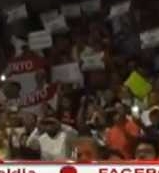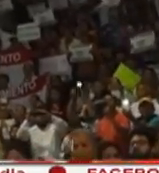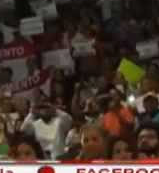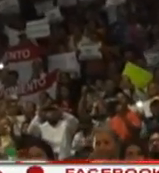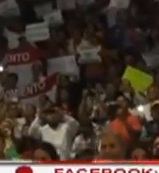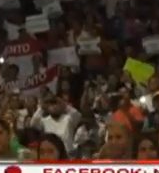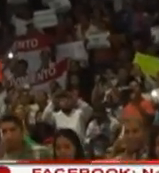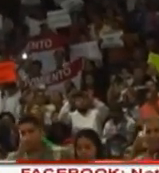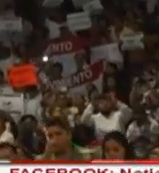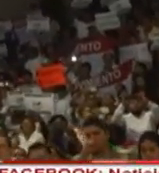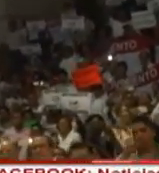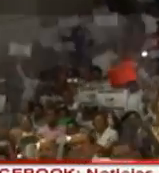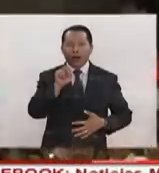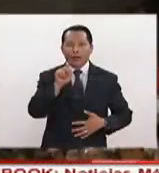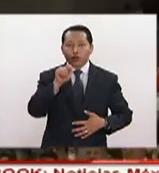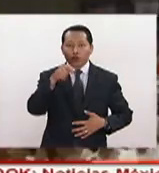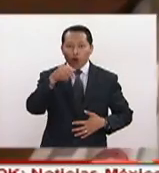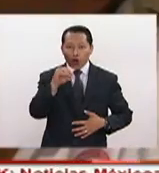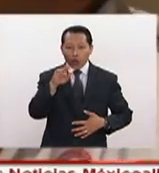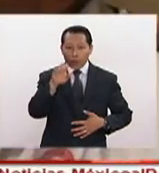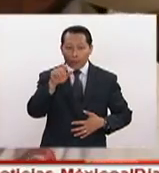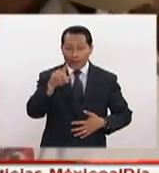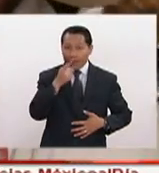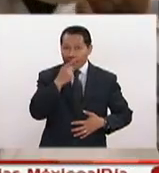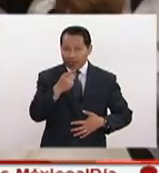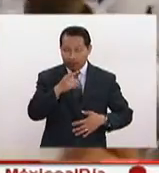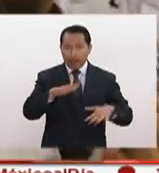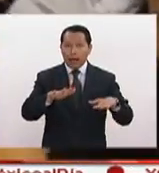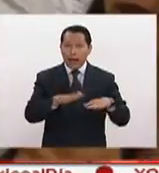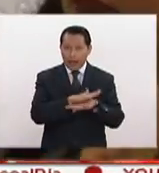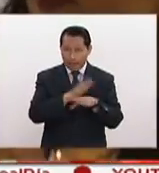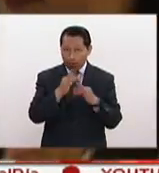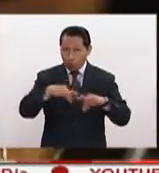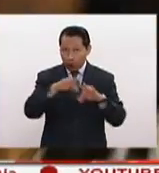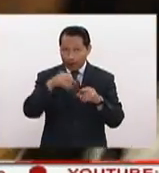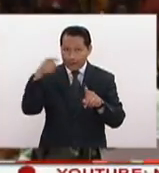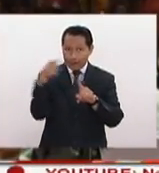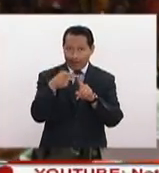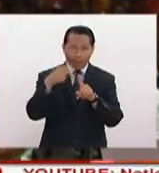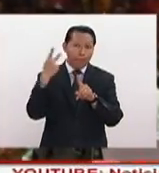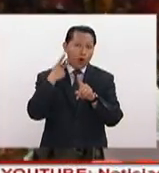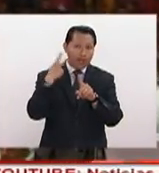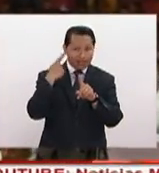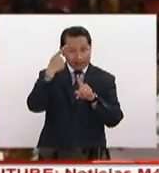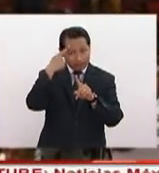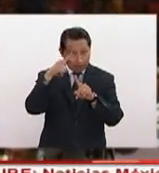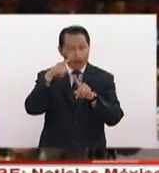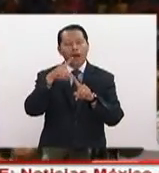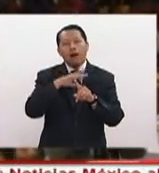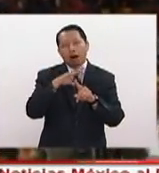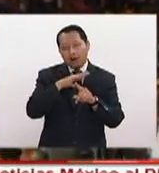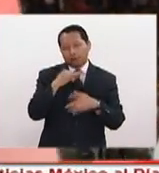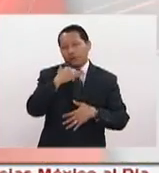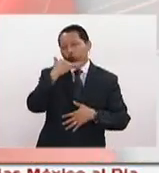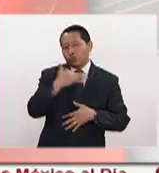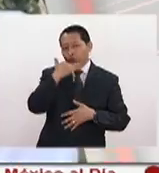José Antonio Meade dijo que se debe emprender un cambio crítico en las políticas para combatir la inseguridad y la corrupción.